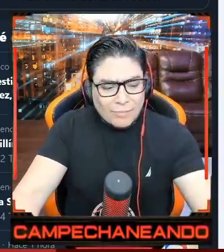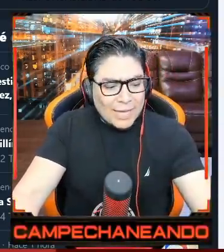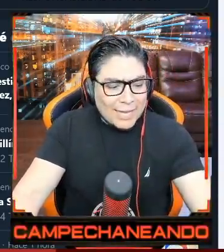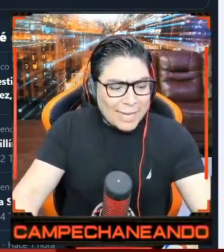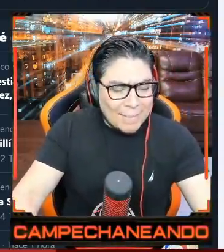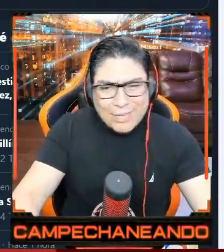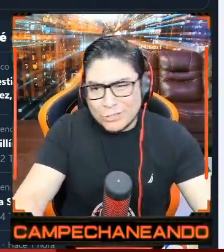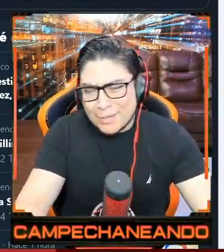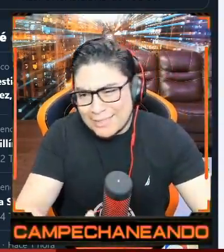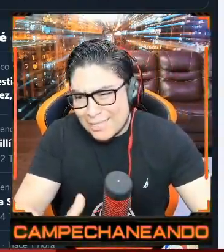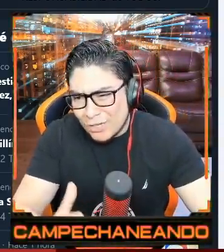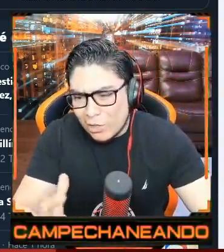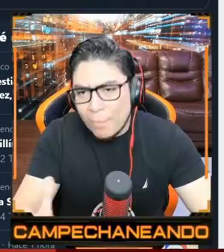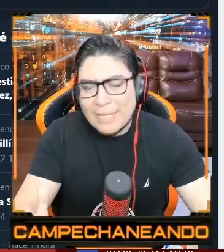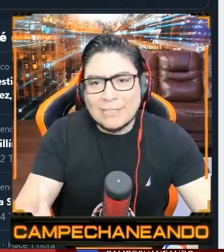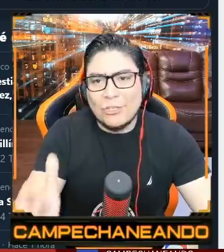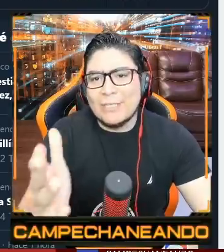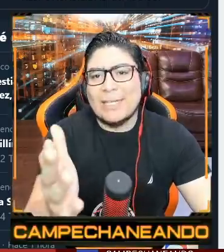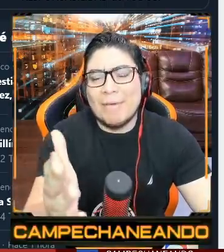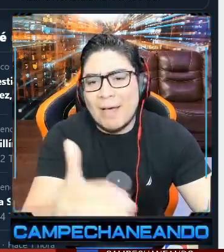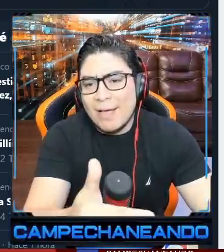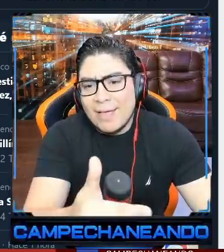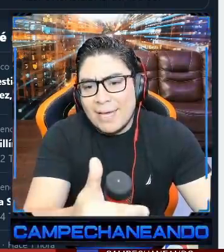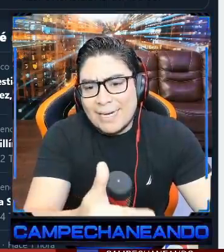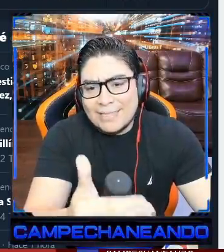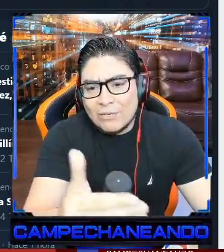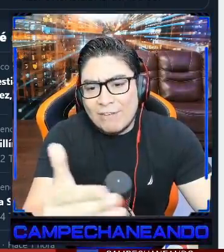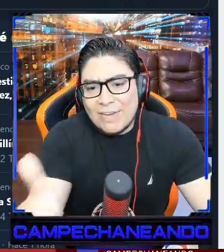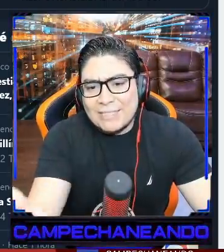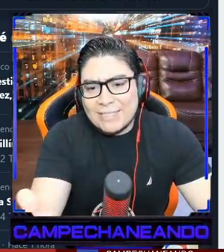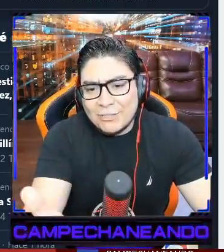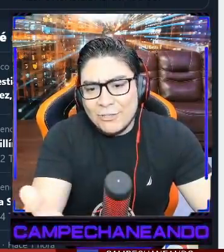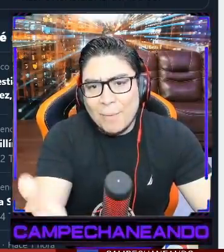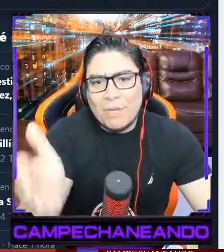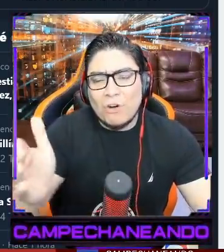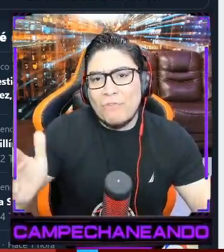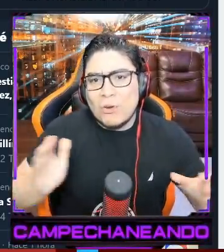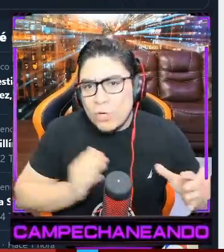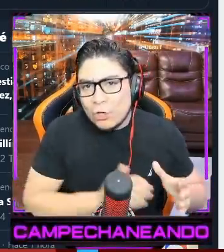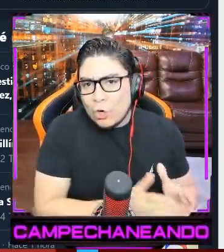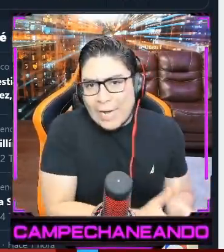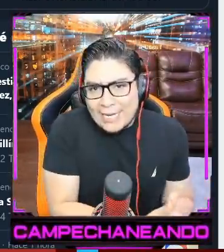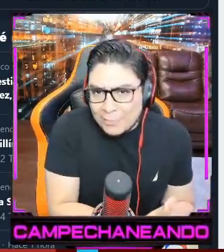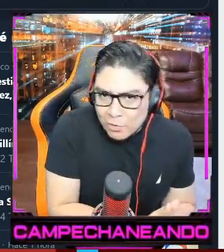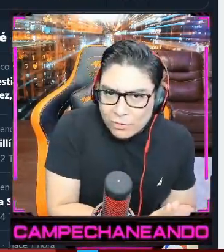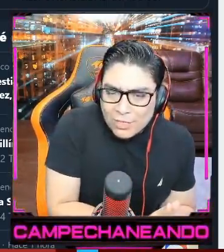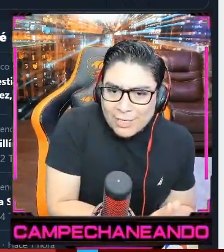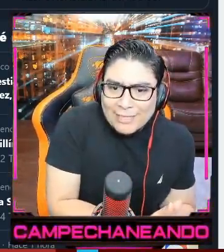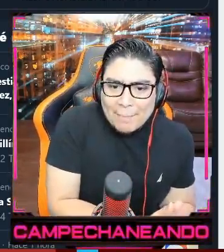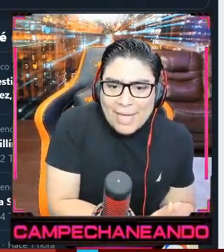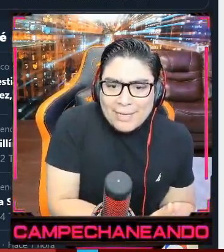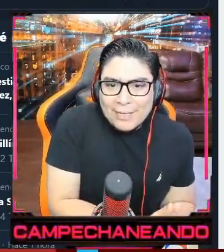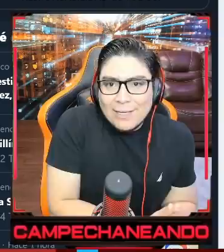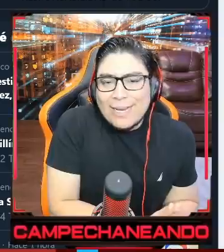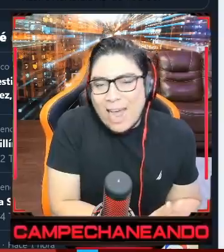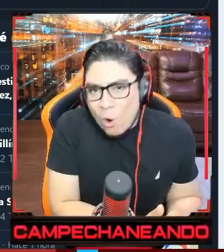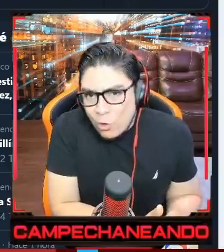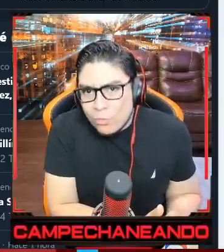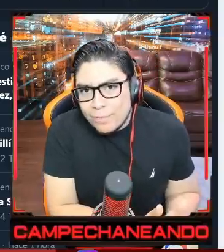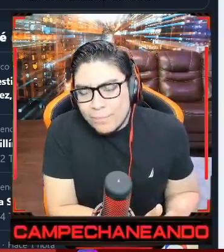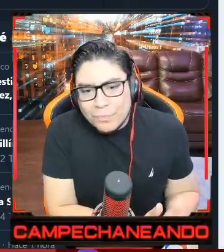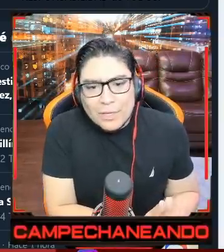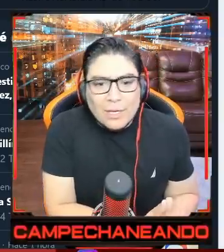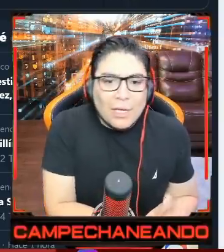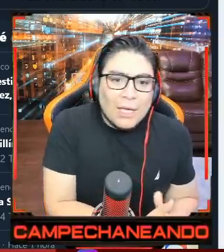que méxico estaba siguiendo recomendaciones había realizado una felicitación pero no fue el único organismo también la